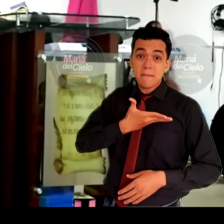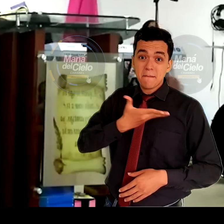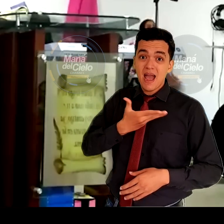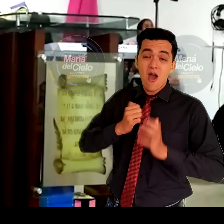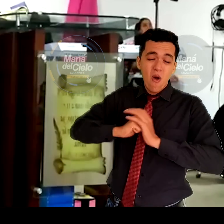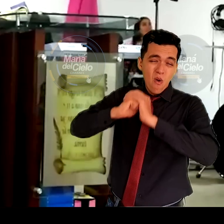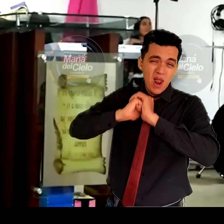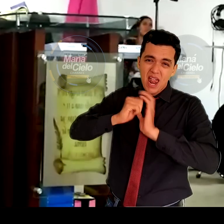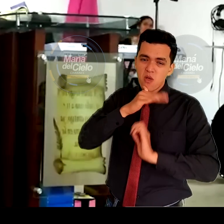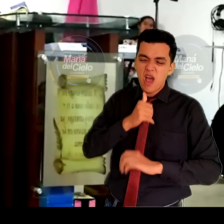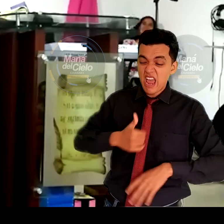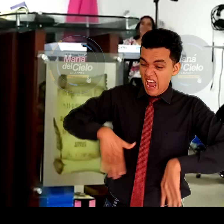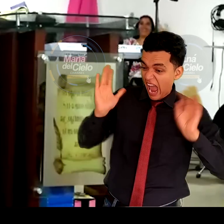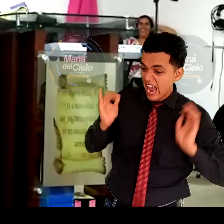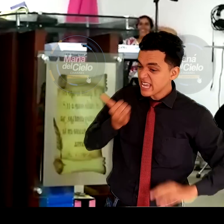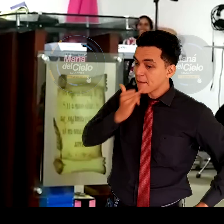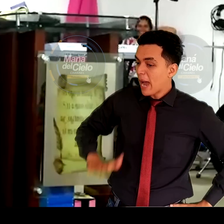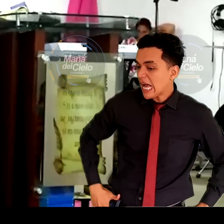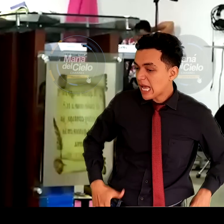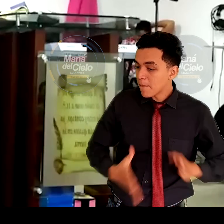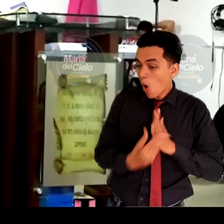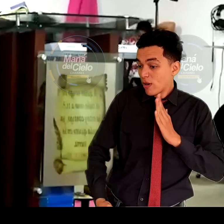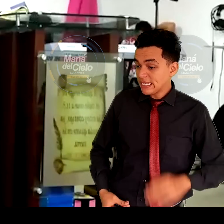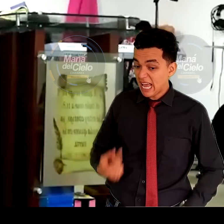¿Que me va a robar o qué? No.